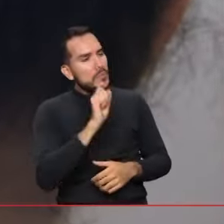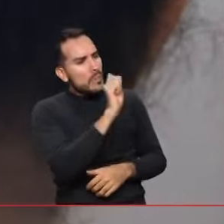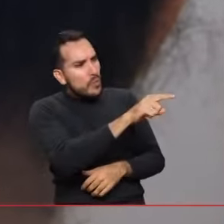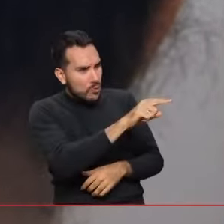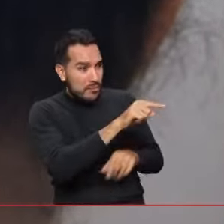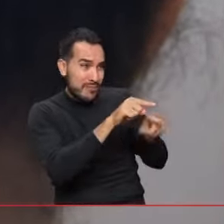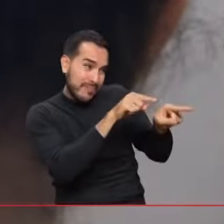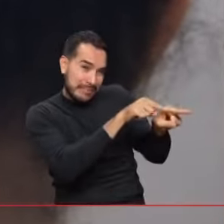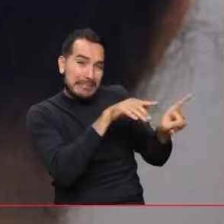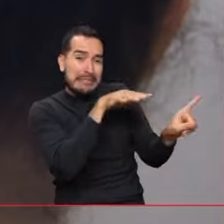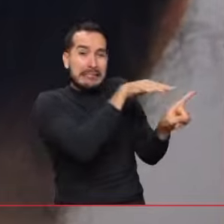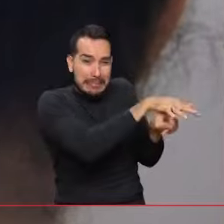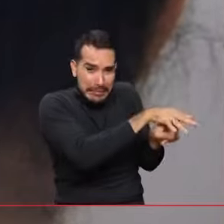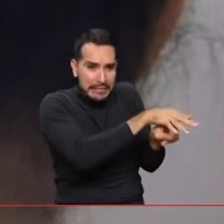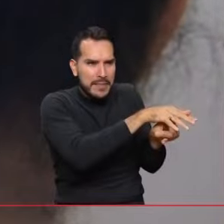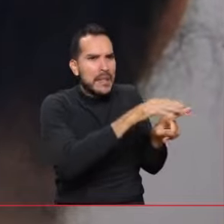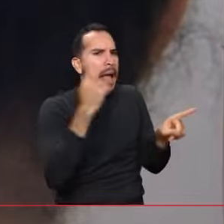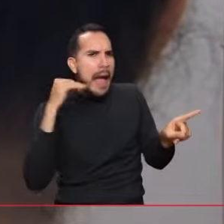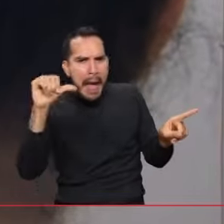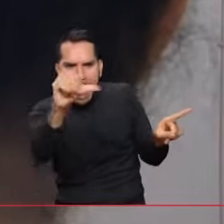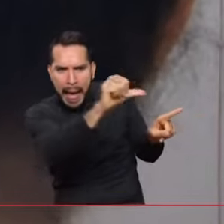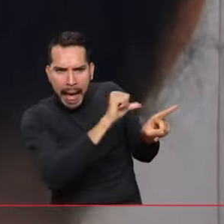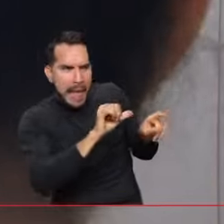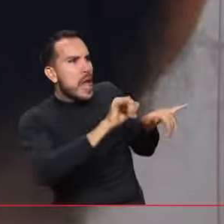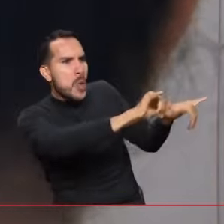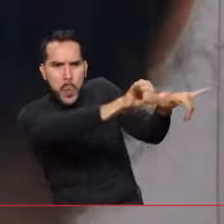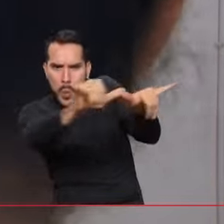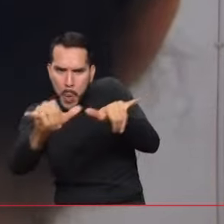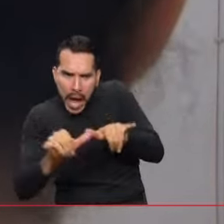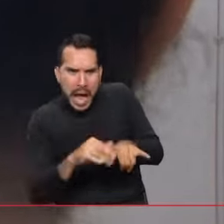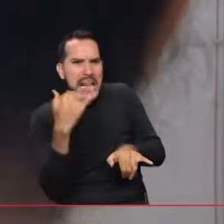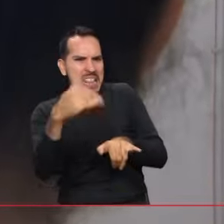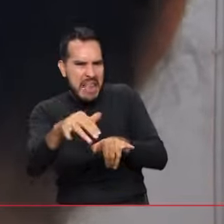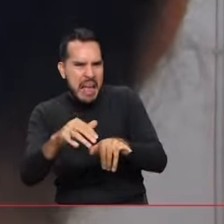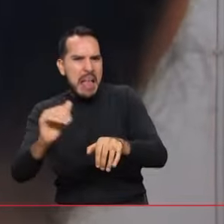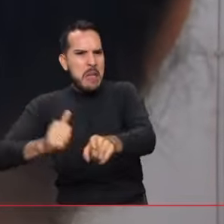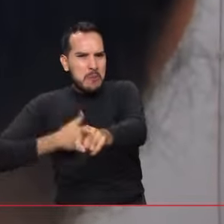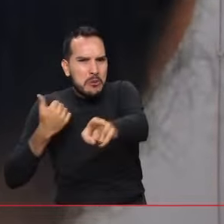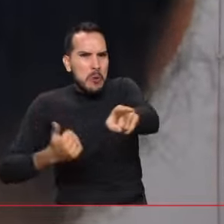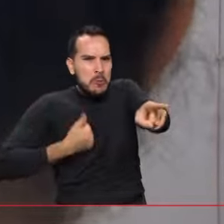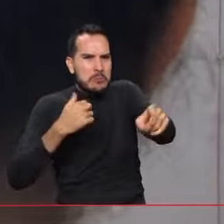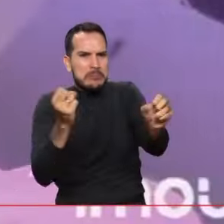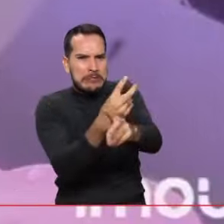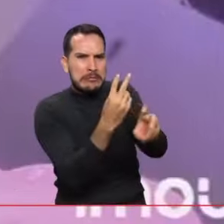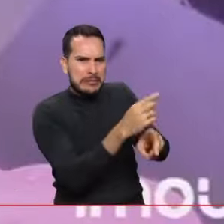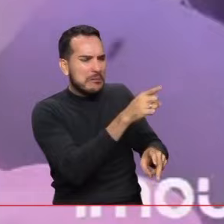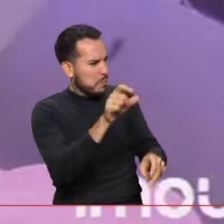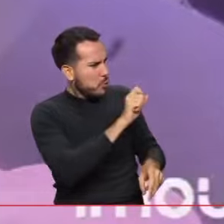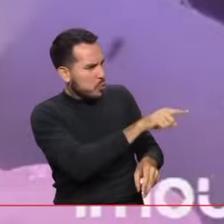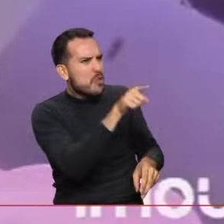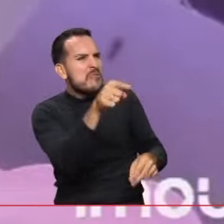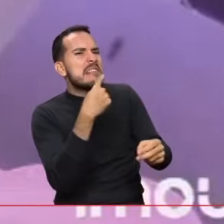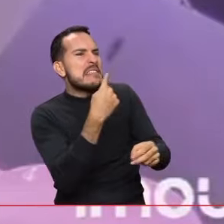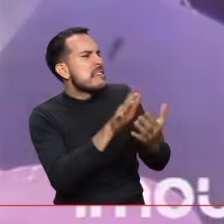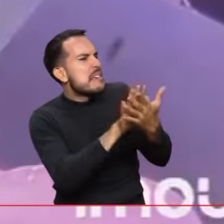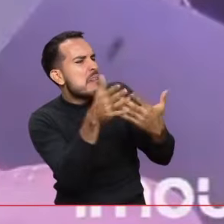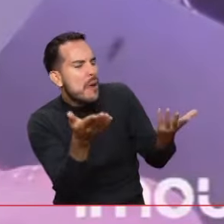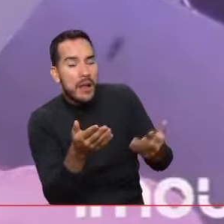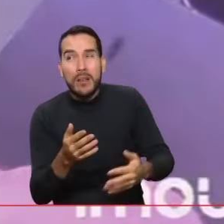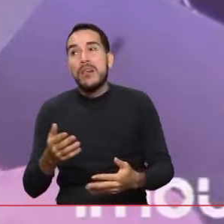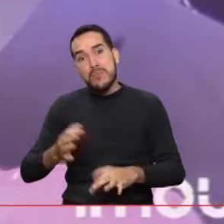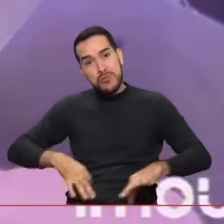sido víctimas de situaciones como esta y no denuncian? Que somos muy fuertes y muy valientes, pero que no hay que quedarse callado y que